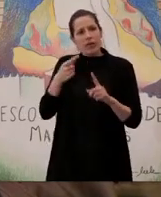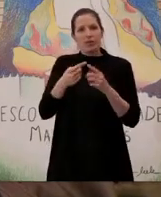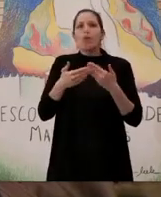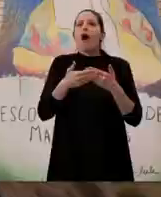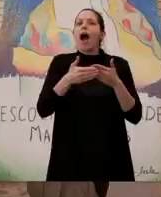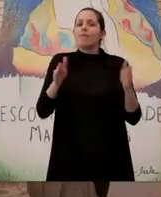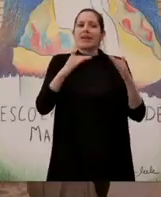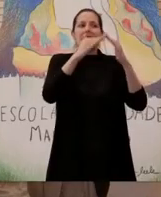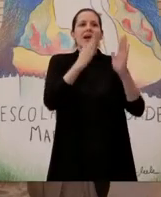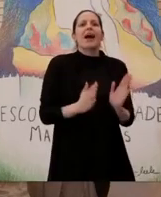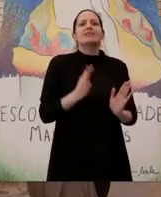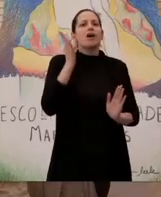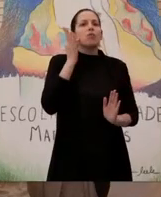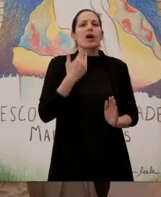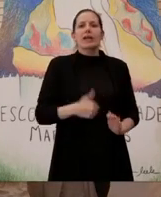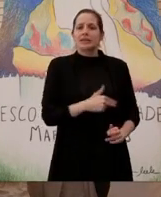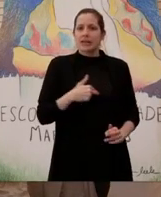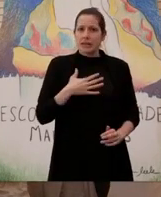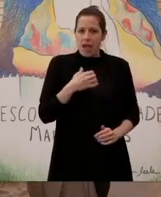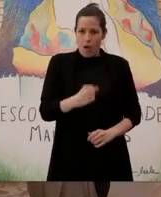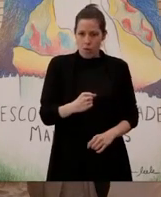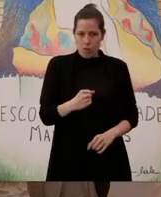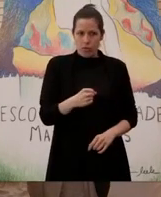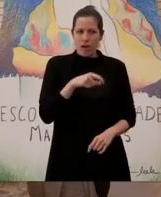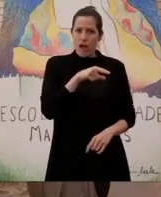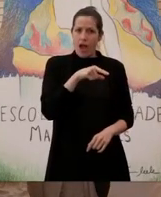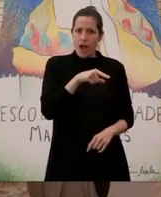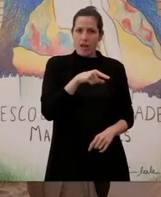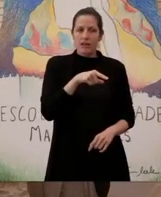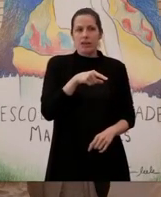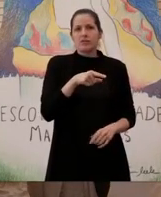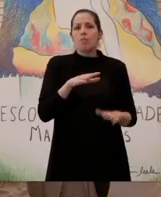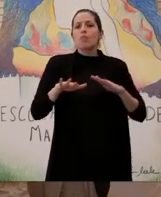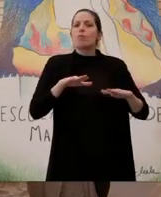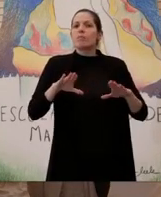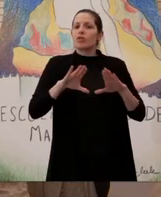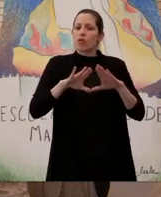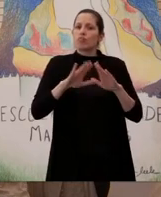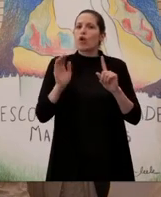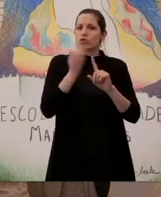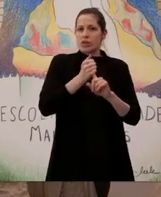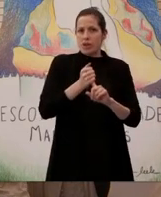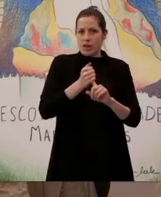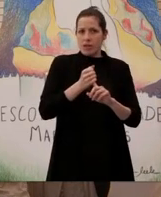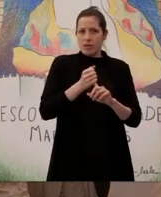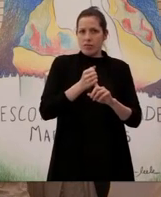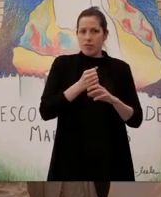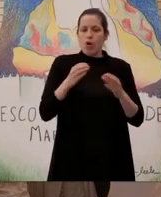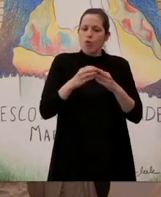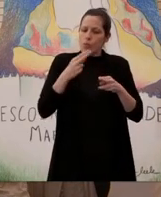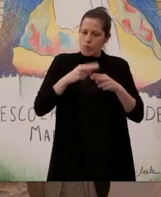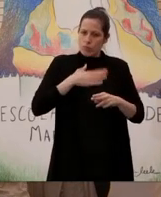mulleres que fue una conquista de movimiento feminista no donde Compostela Berta aquellos de antes después de entender que